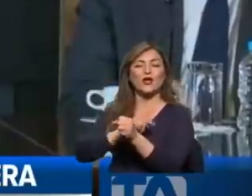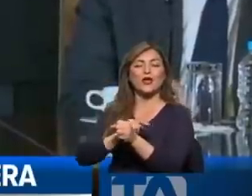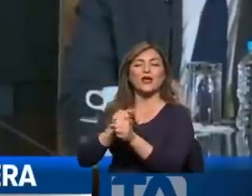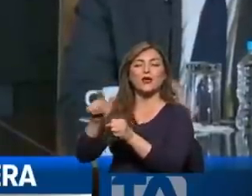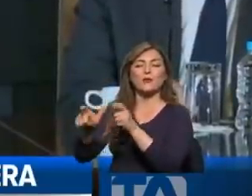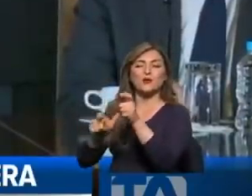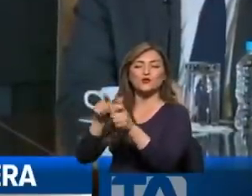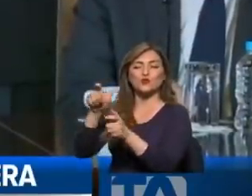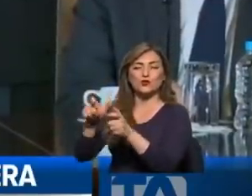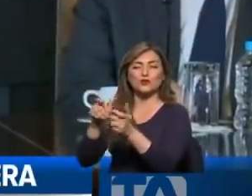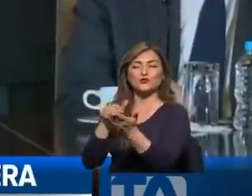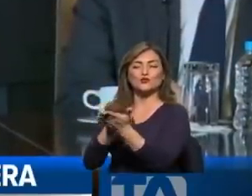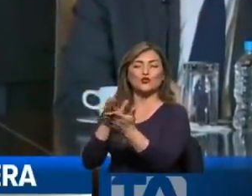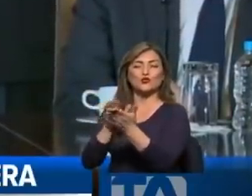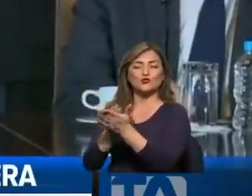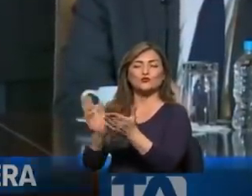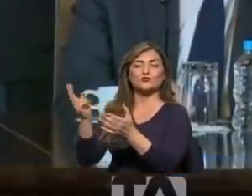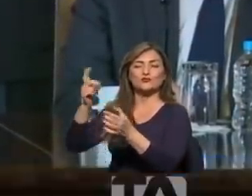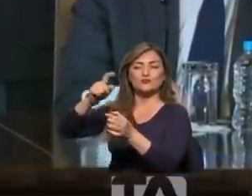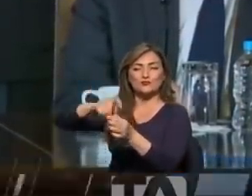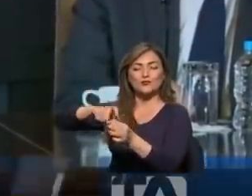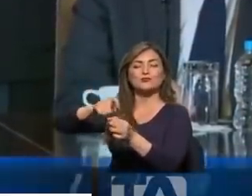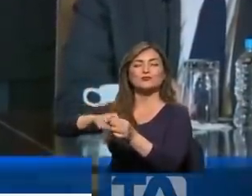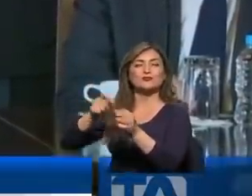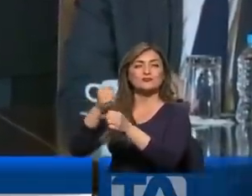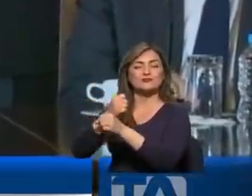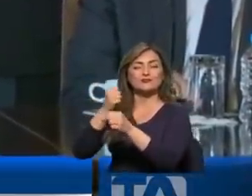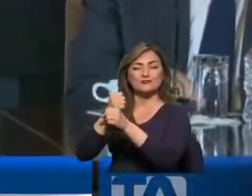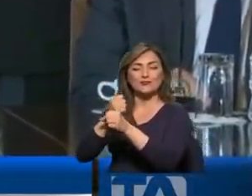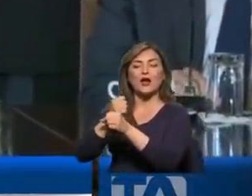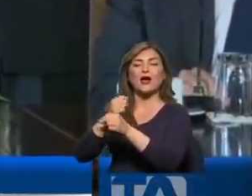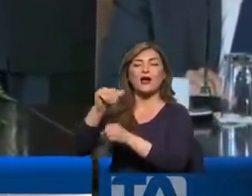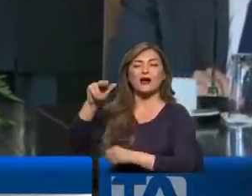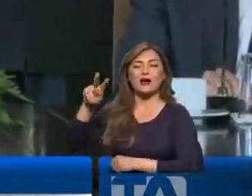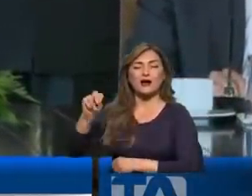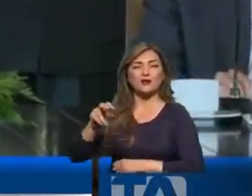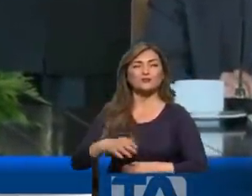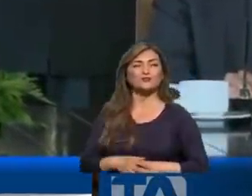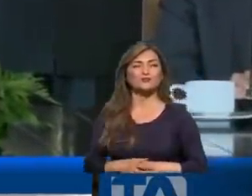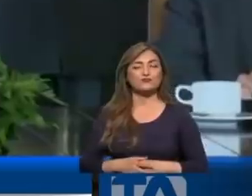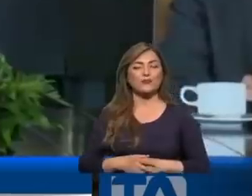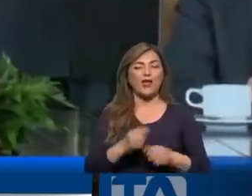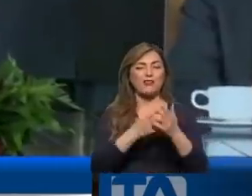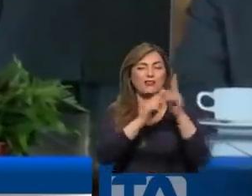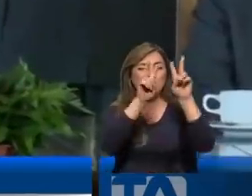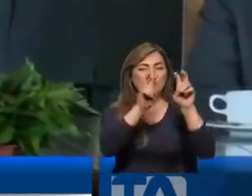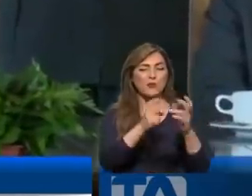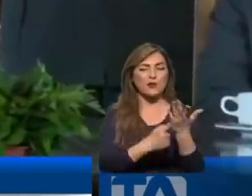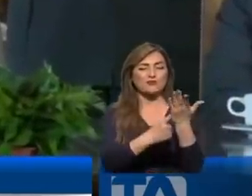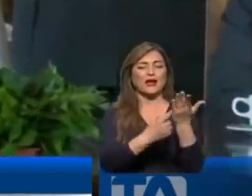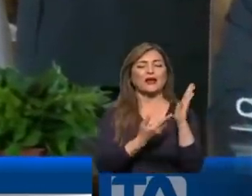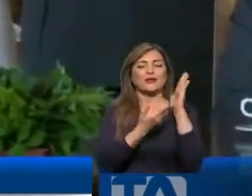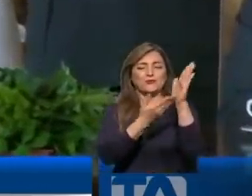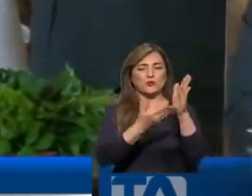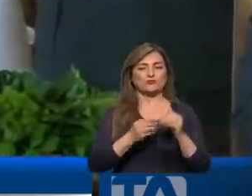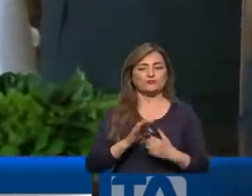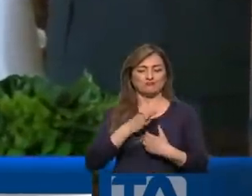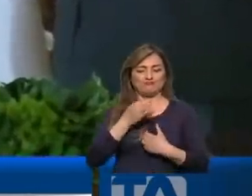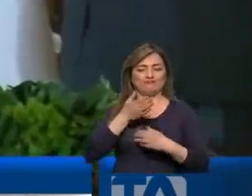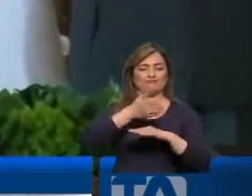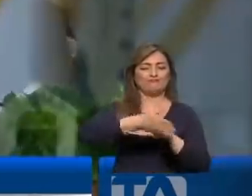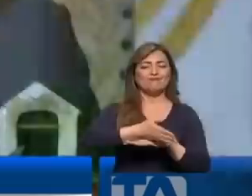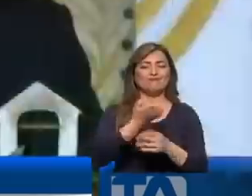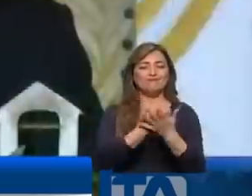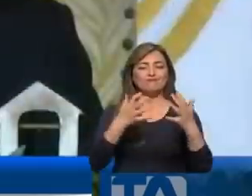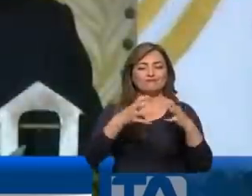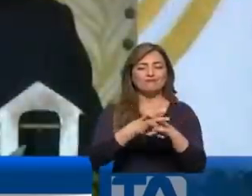en su administración. Cómo enfrentar el gran desafío de la recuperación económica post-pandemia en la región